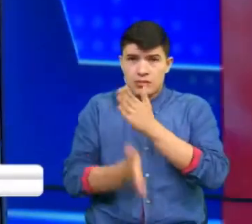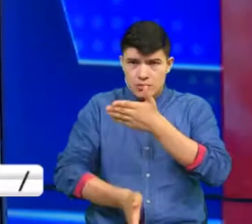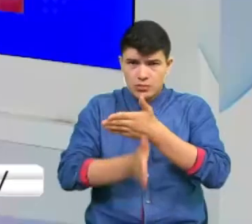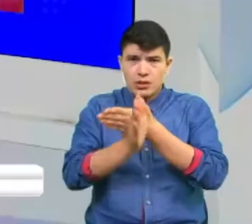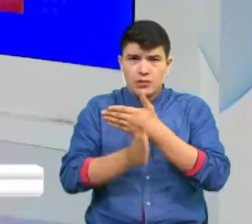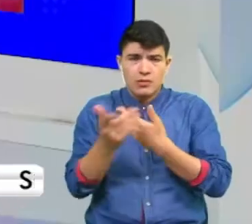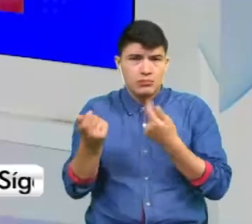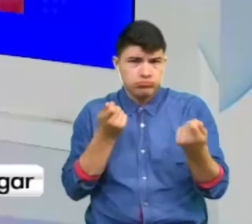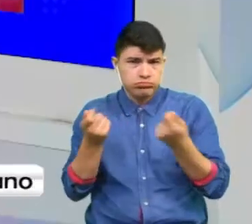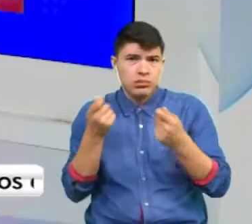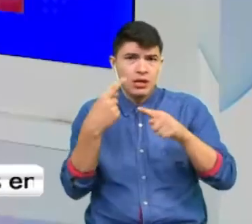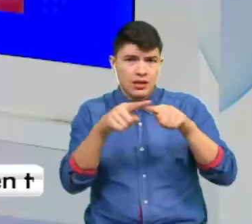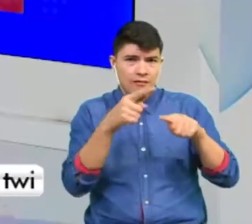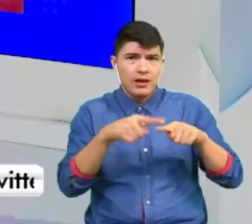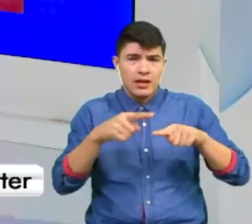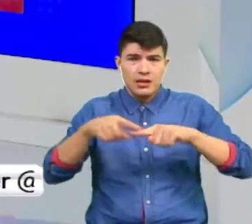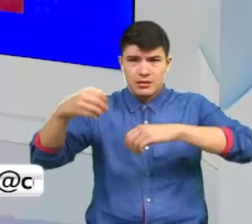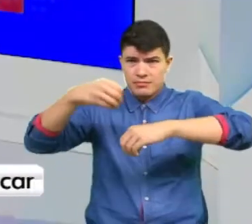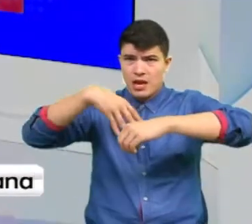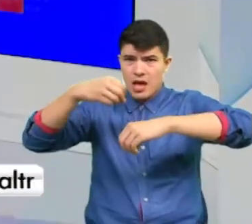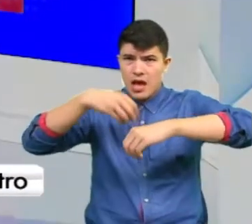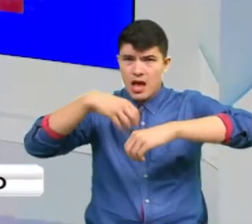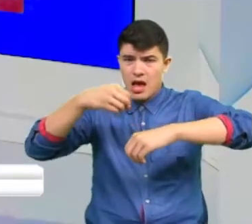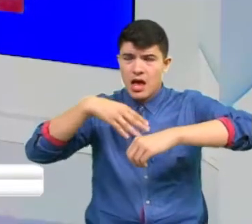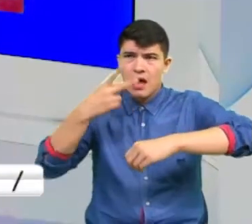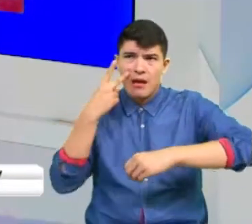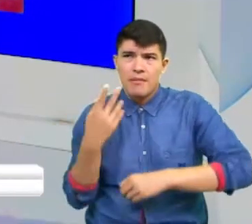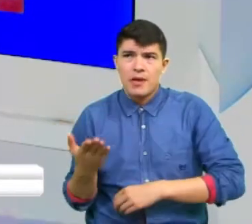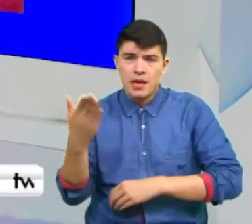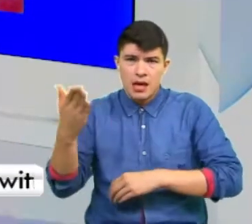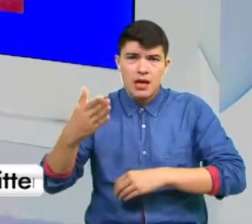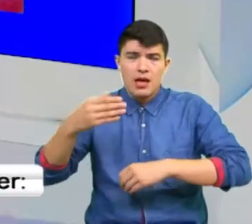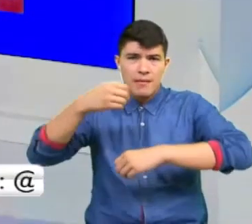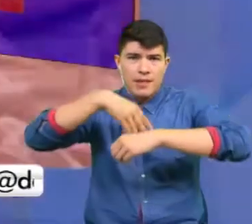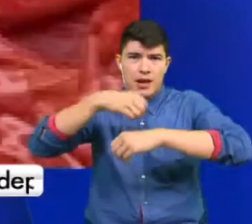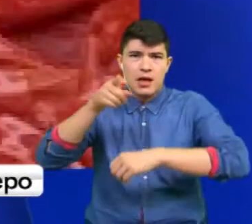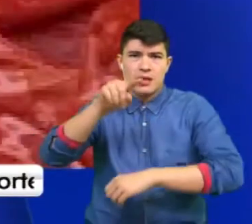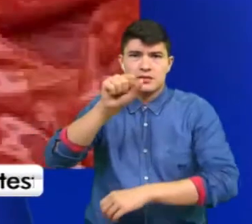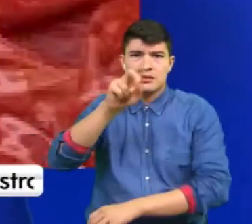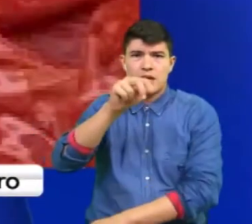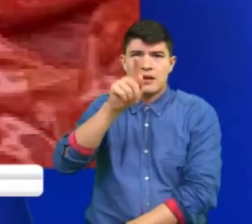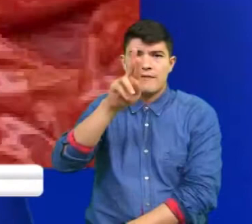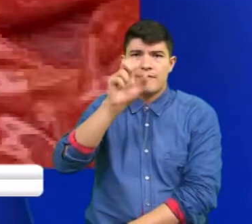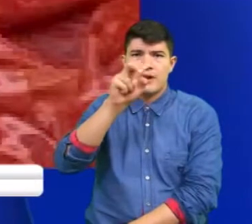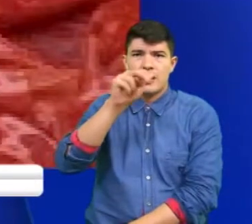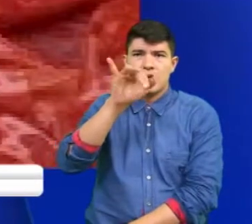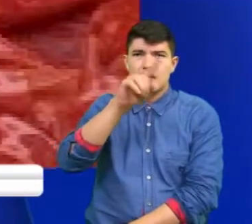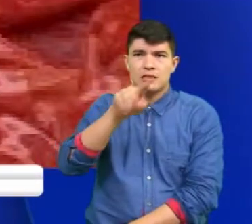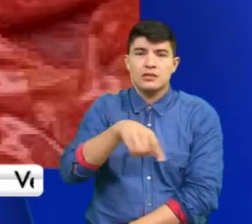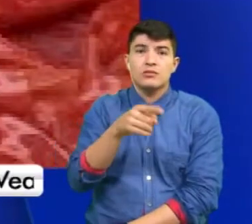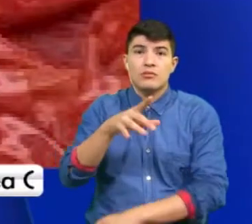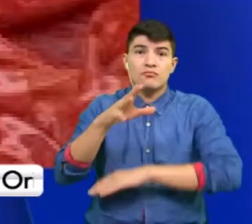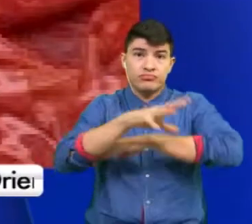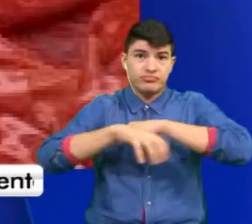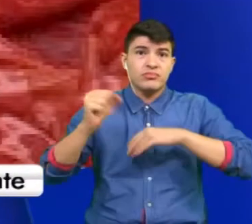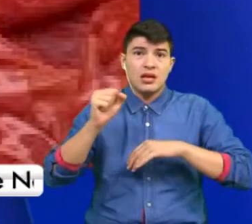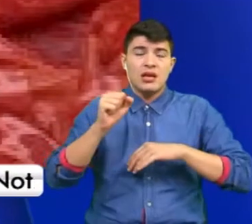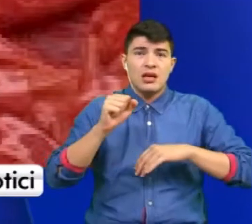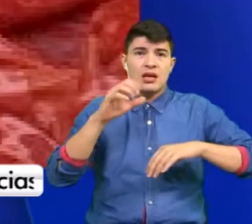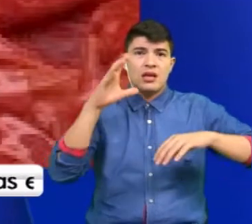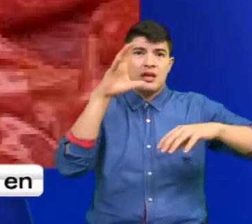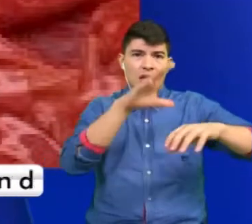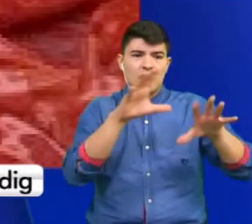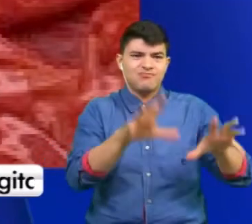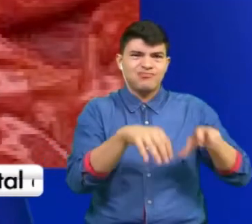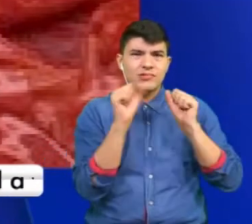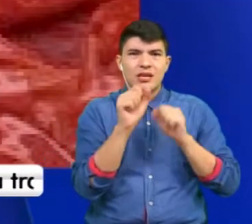los controles en diferentes plazas de mercado. Veamos lo que sucedió en la Plaza San Francisco, donde fueron decomisados 60 kilos de carne de ternero